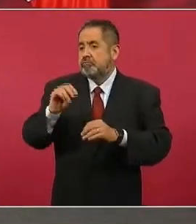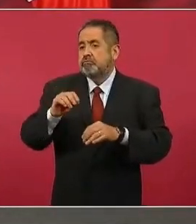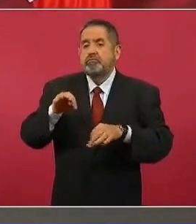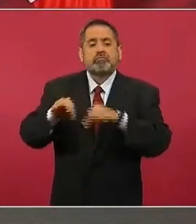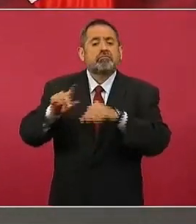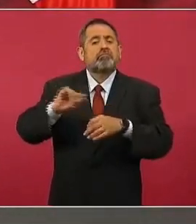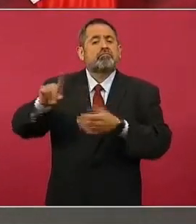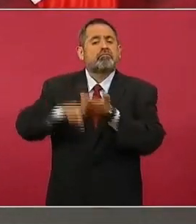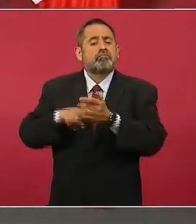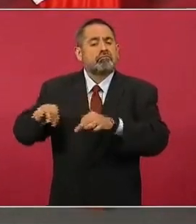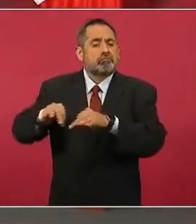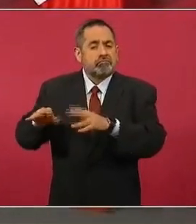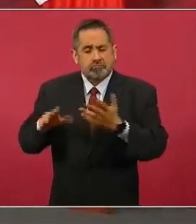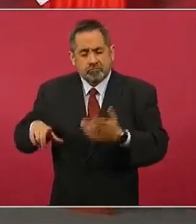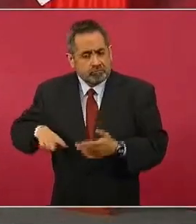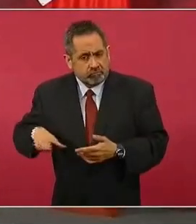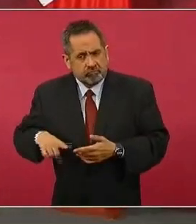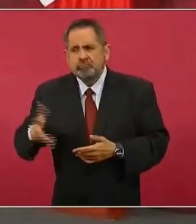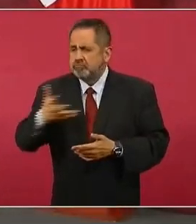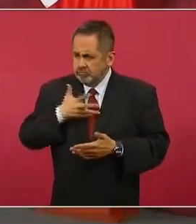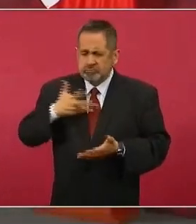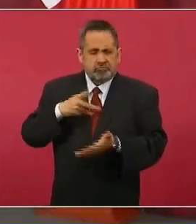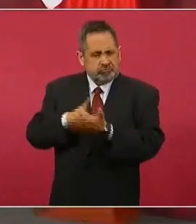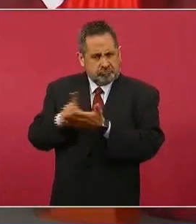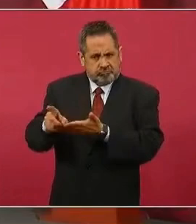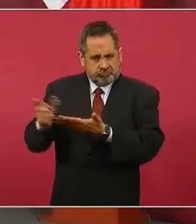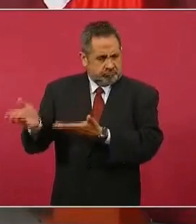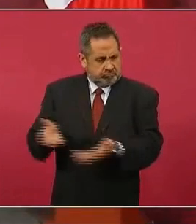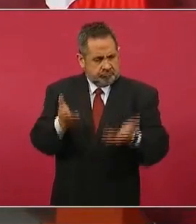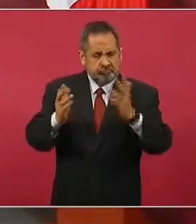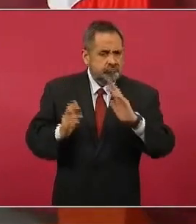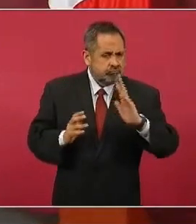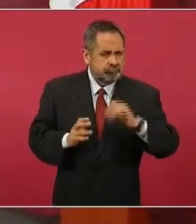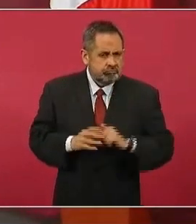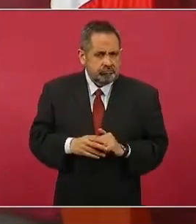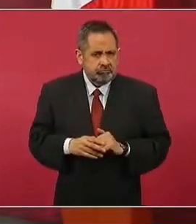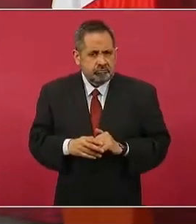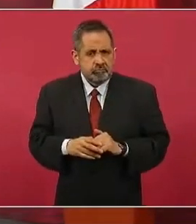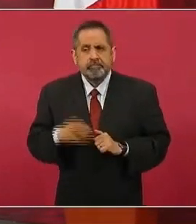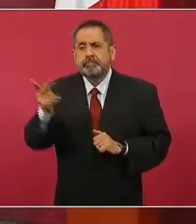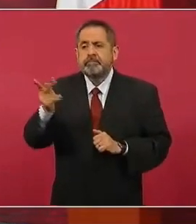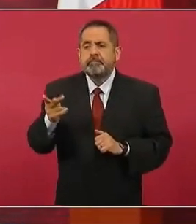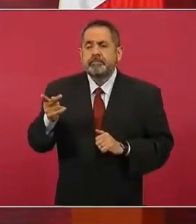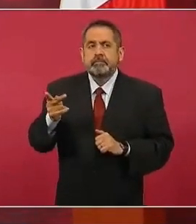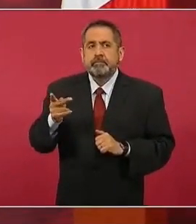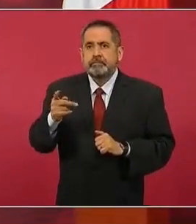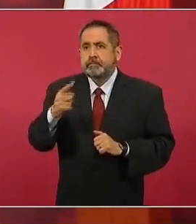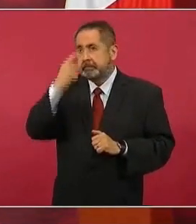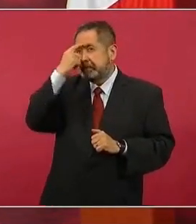función, tiene derecho, nada más que no abandone